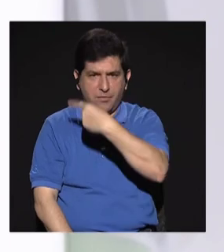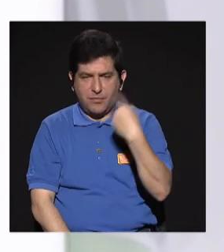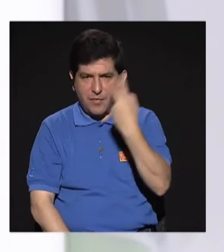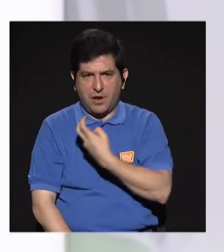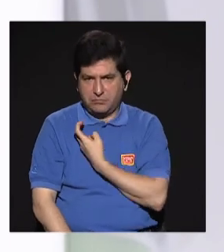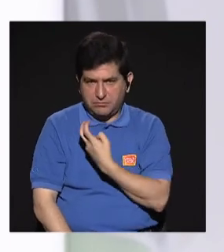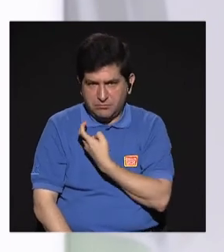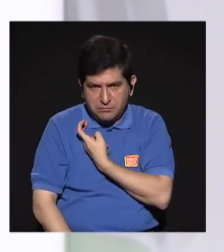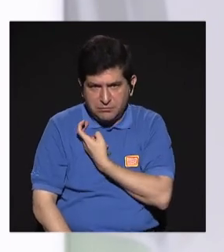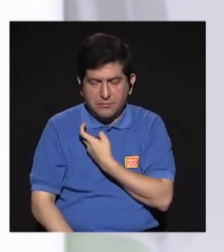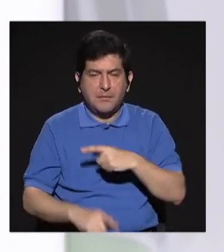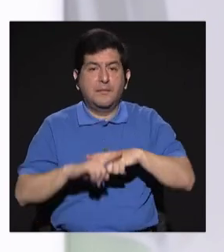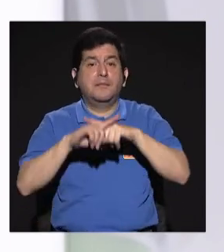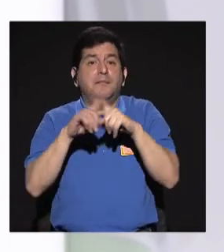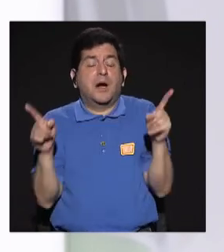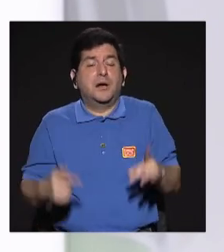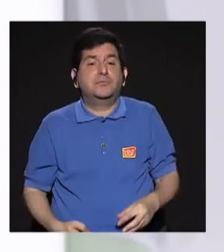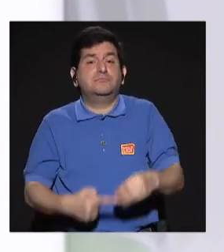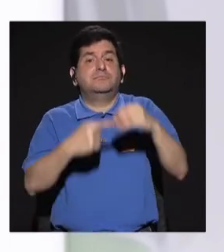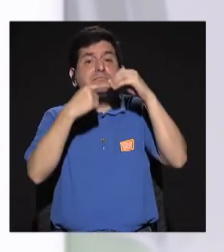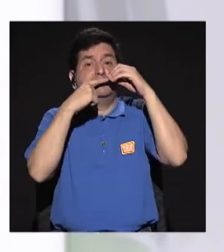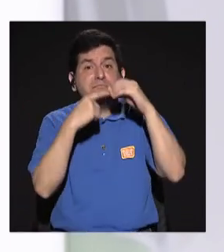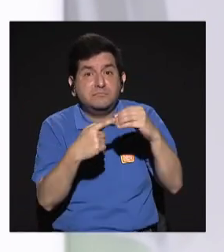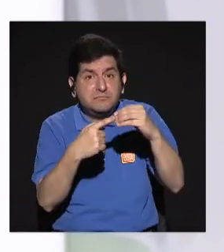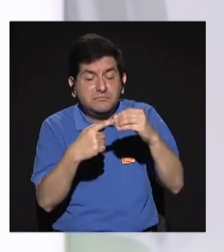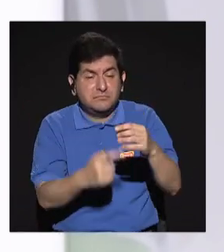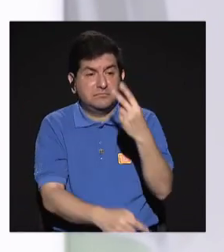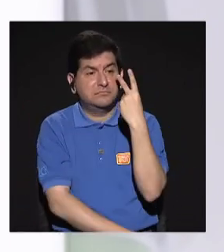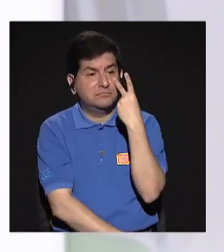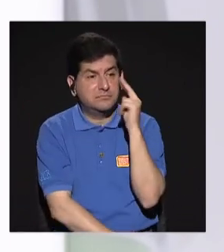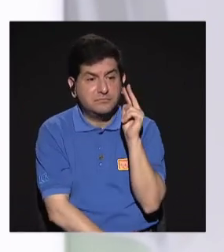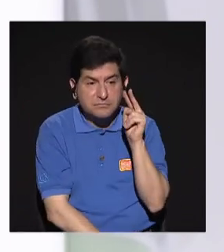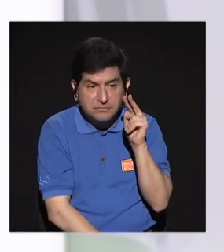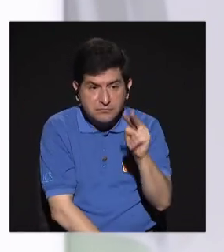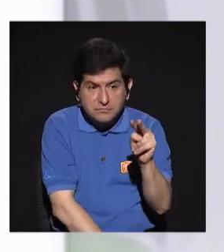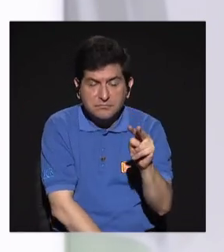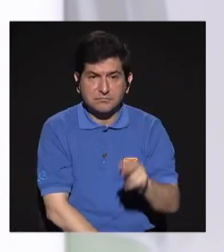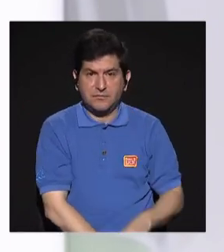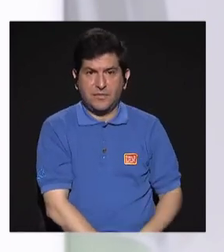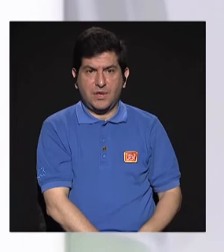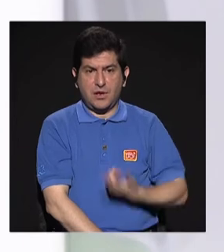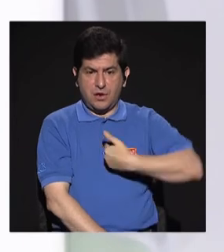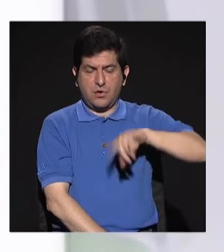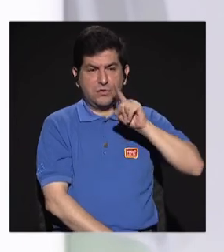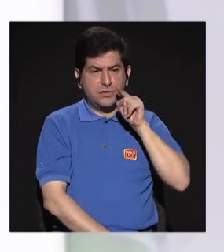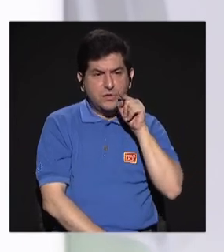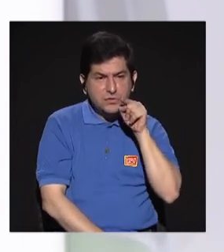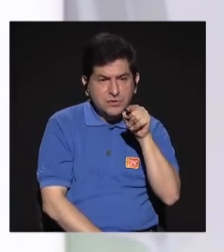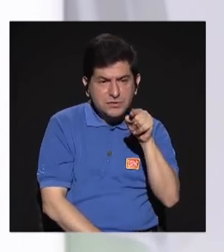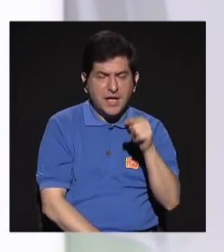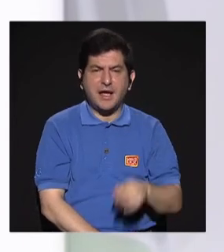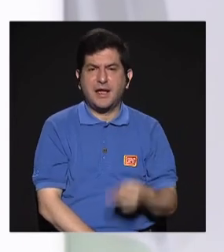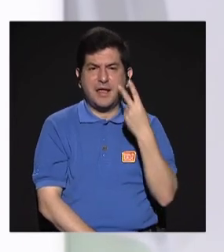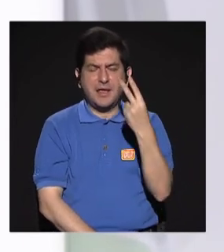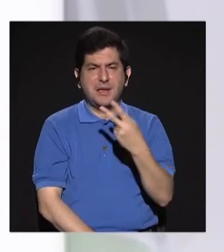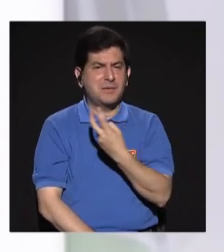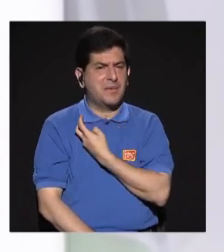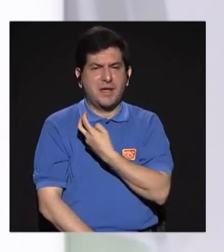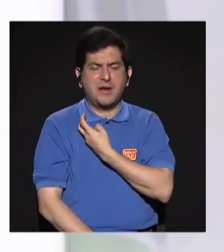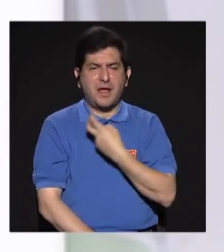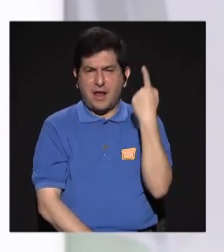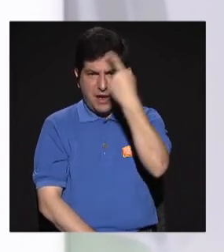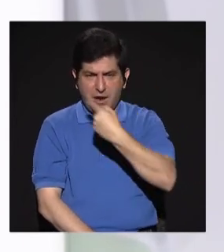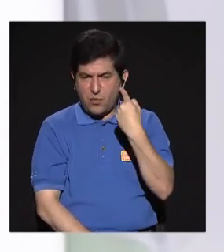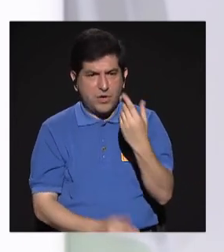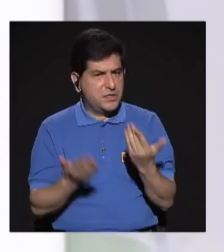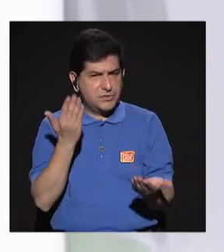craneal pero principalmente es ver que que lo que seguimos es el cráneo en sí no